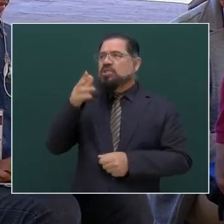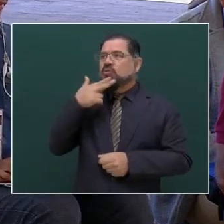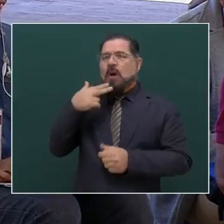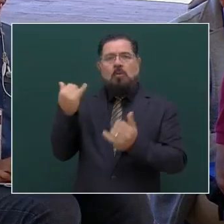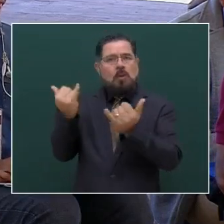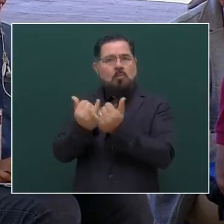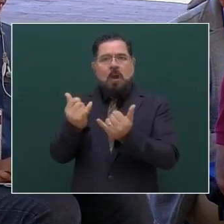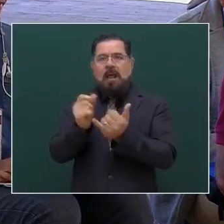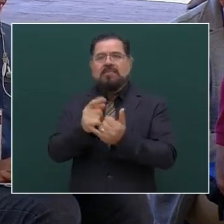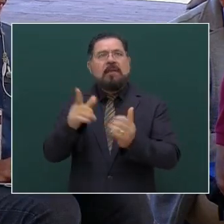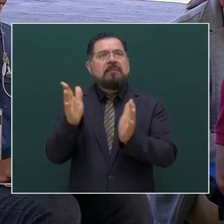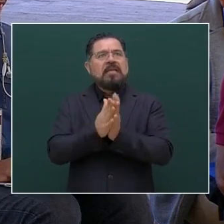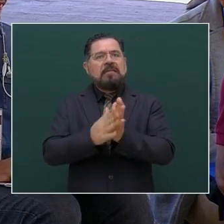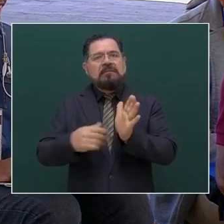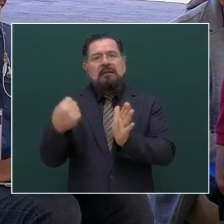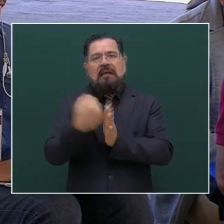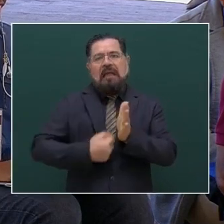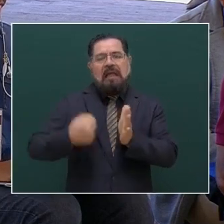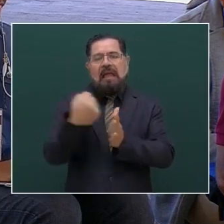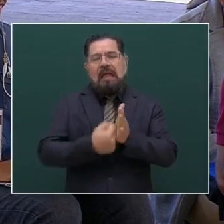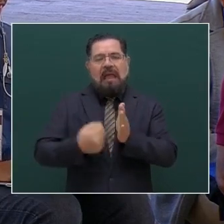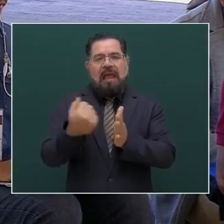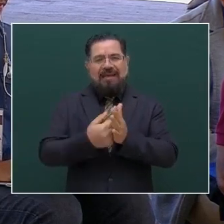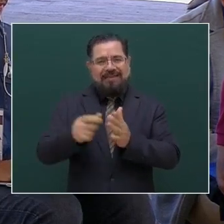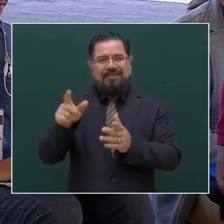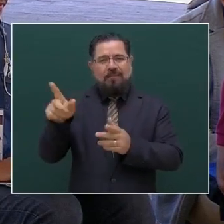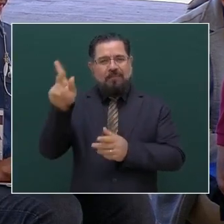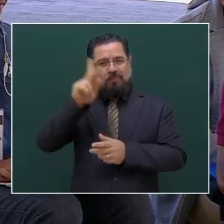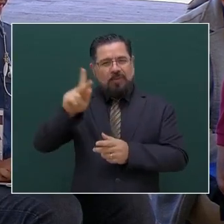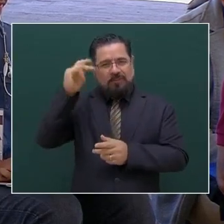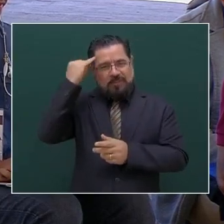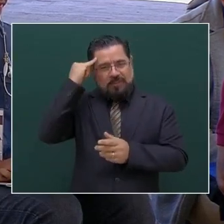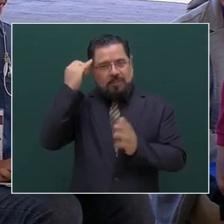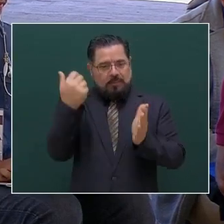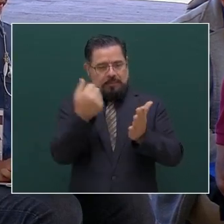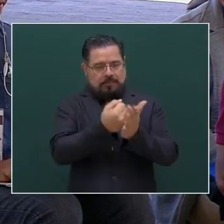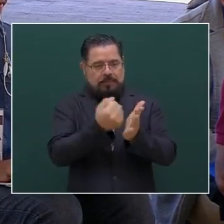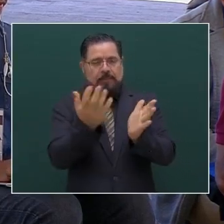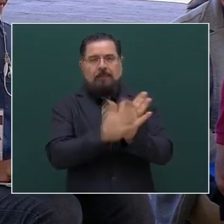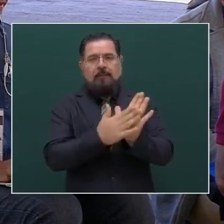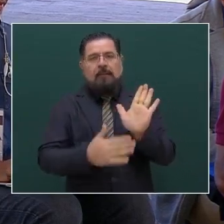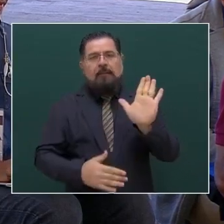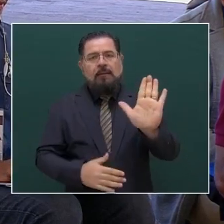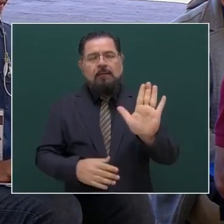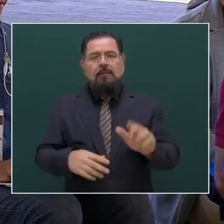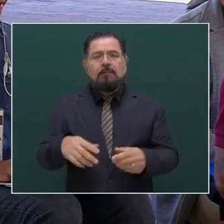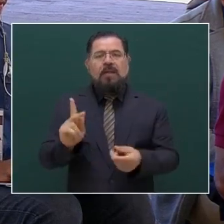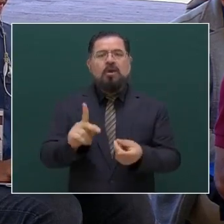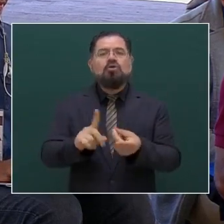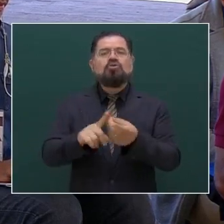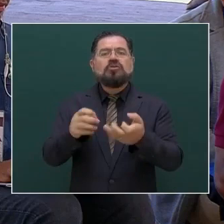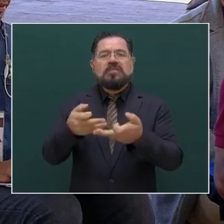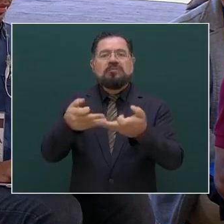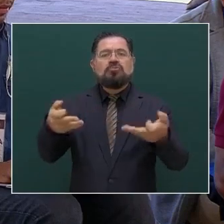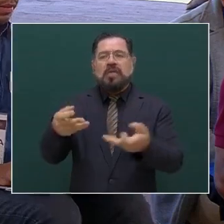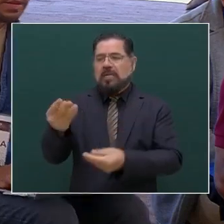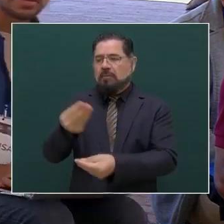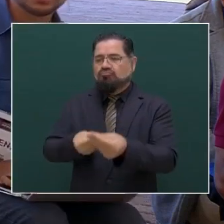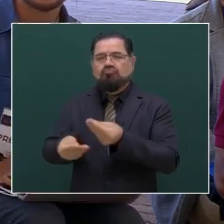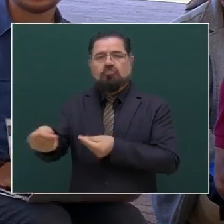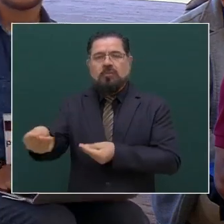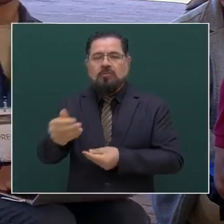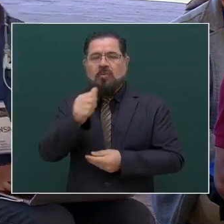la gente está de la Tarahumara, con sentencias firmes, y no se les devuelve la tierra, presidente.